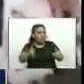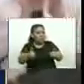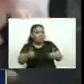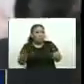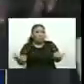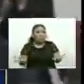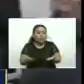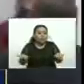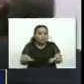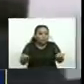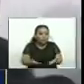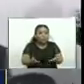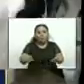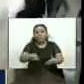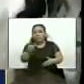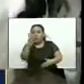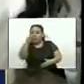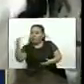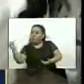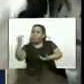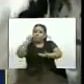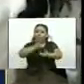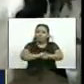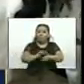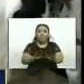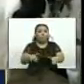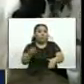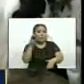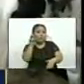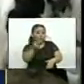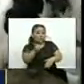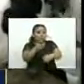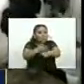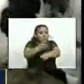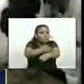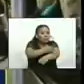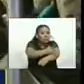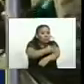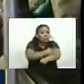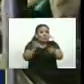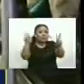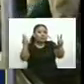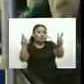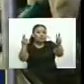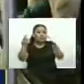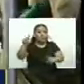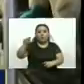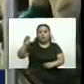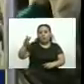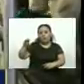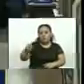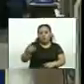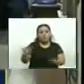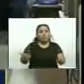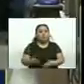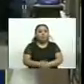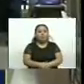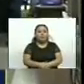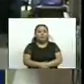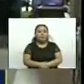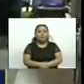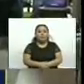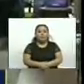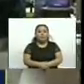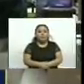intención de negociación con otros países de la región. Es por ello que el avance en el T-MEC produce pronósticos positivos. Se ha hablado